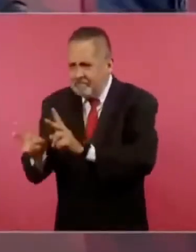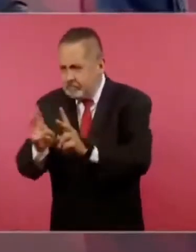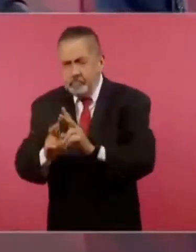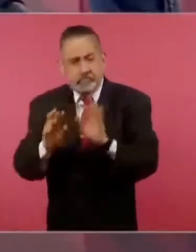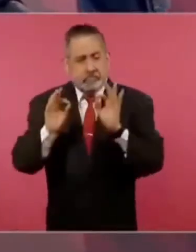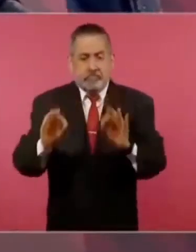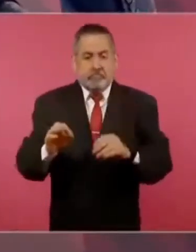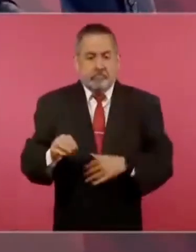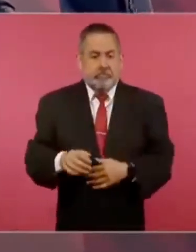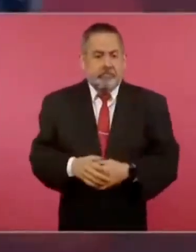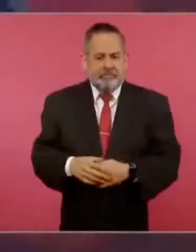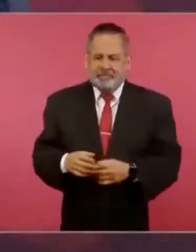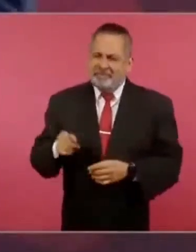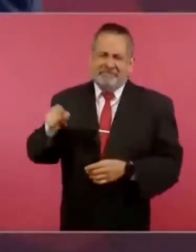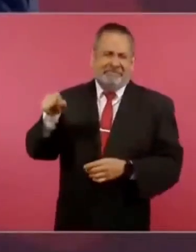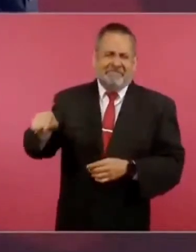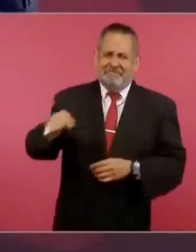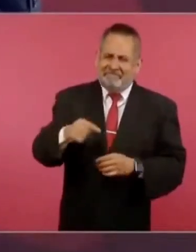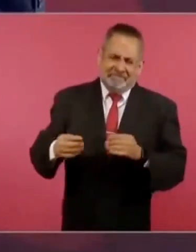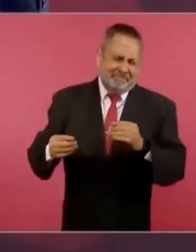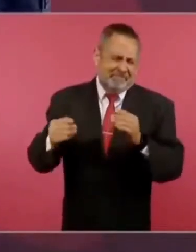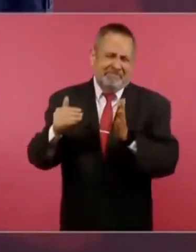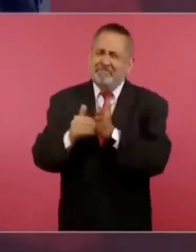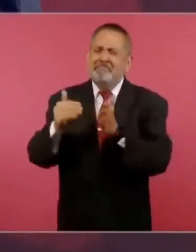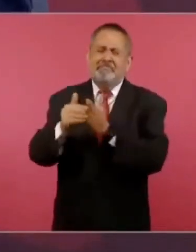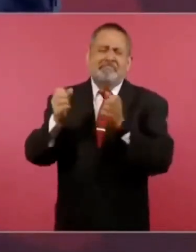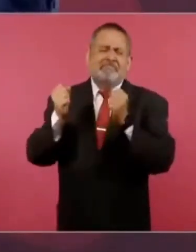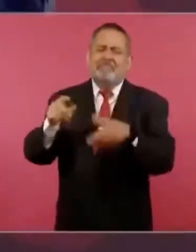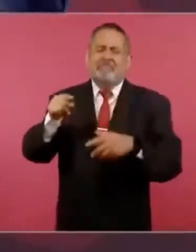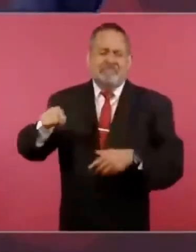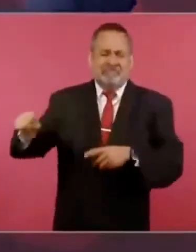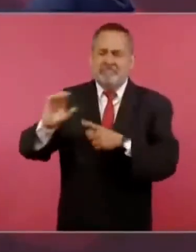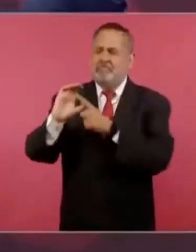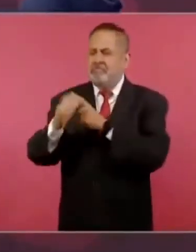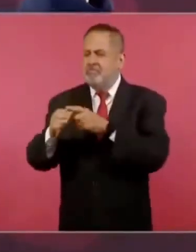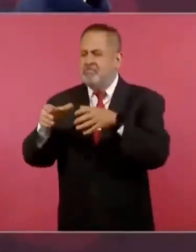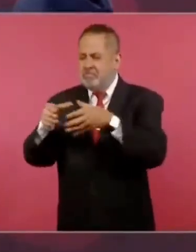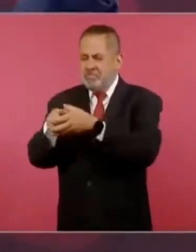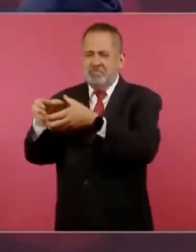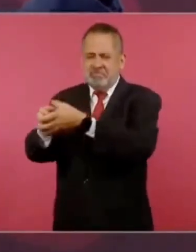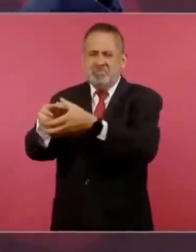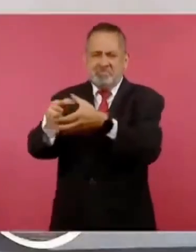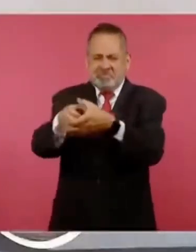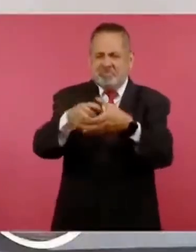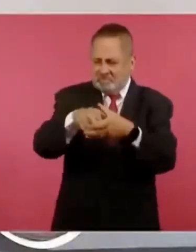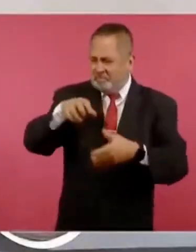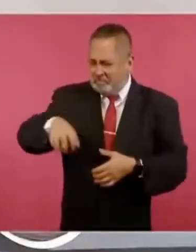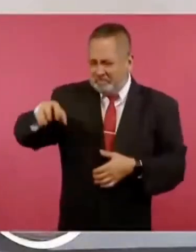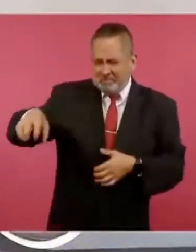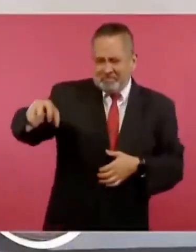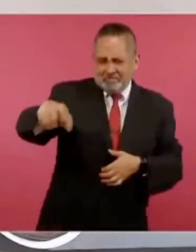Creamos miles de comités ciudadanos.